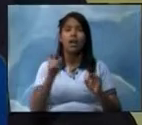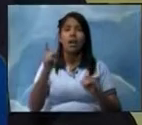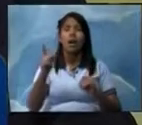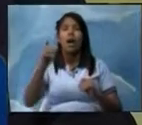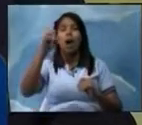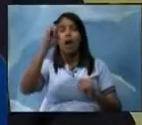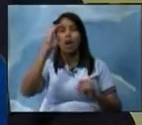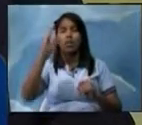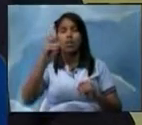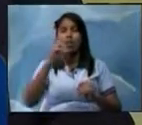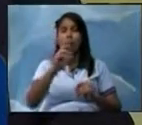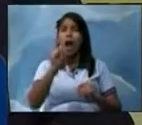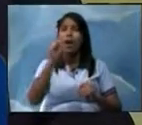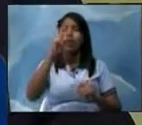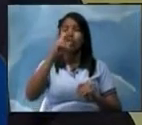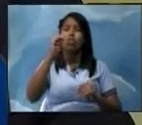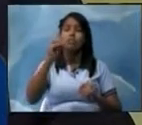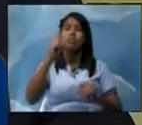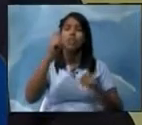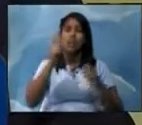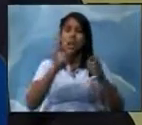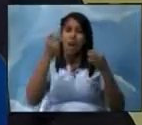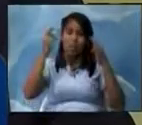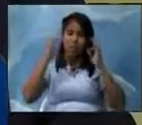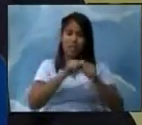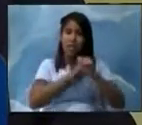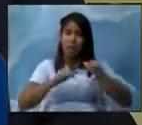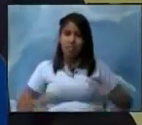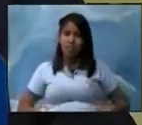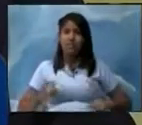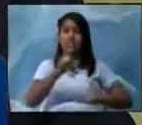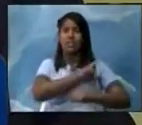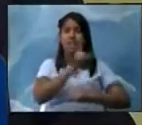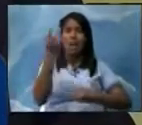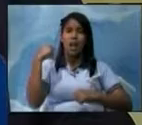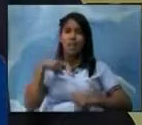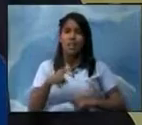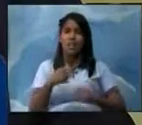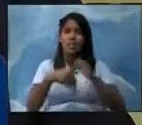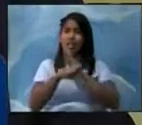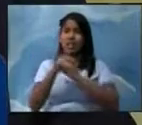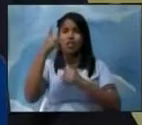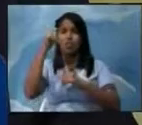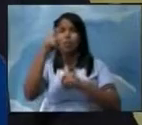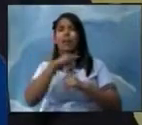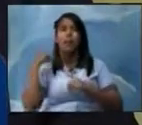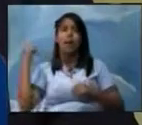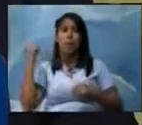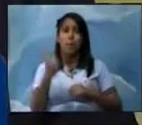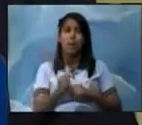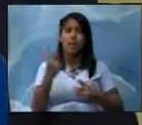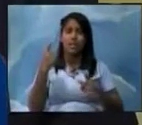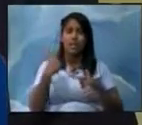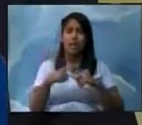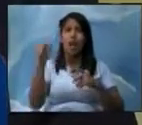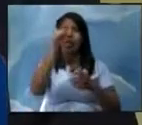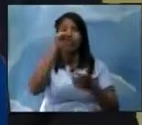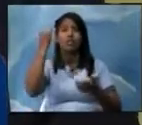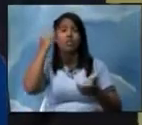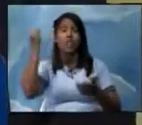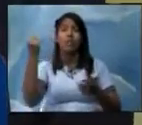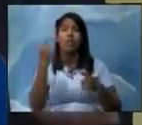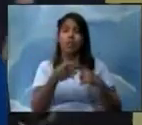a arioc Capitán de la guardia del rey que había salido para matar a los sabios de